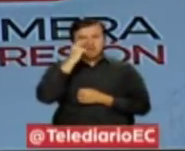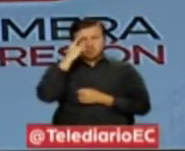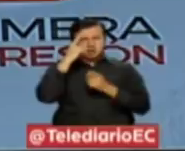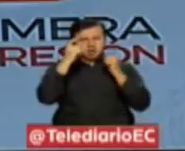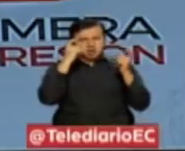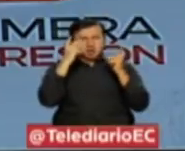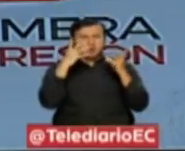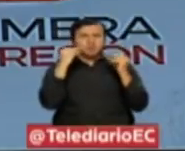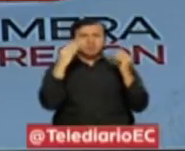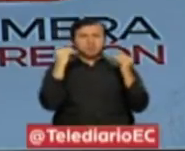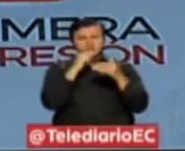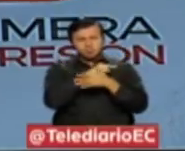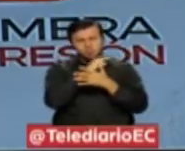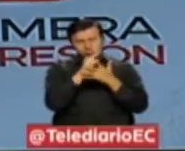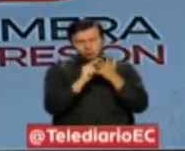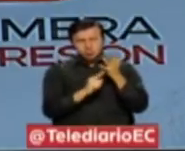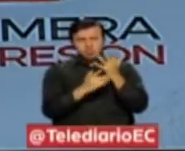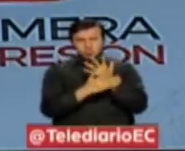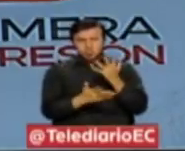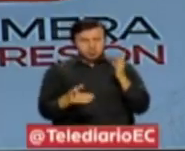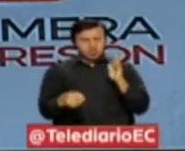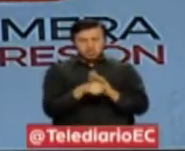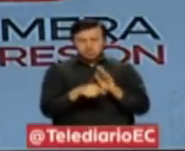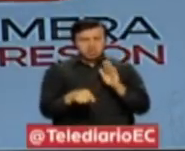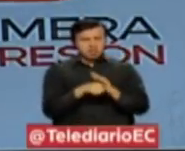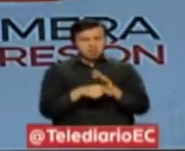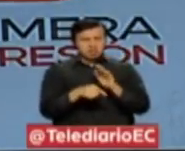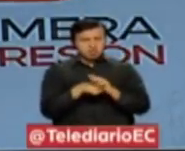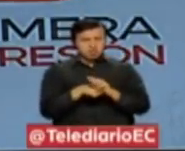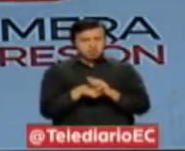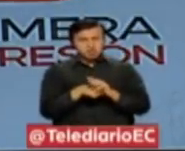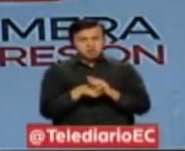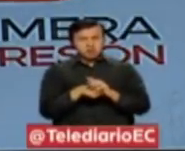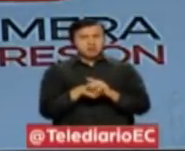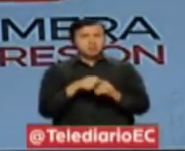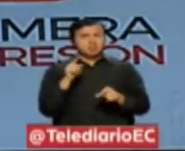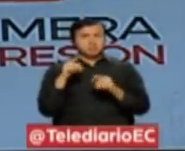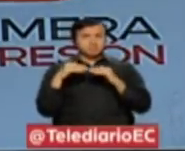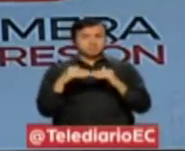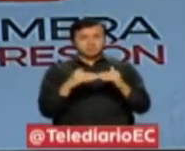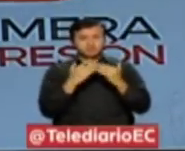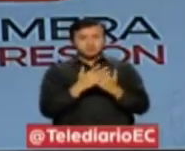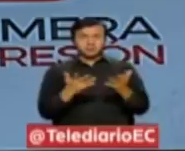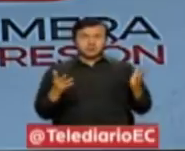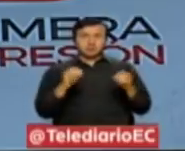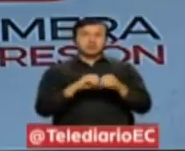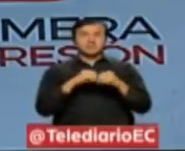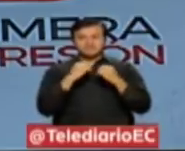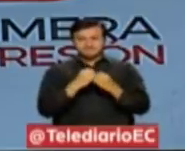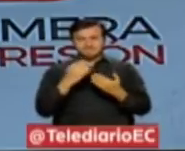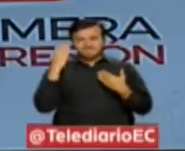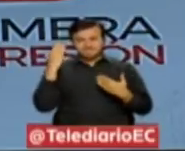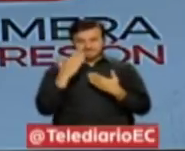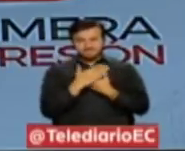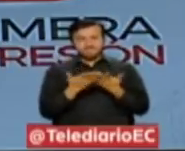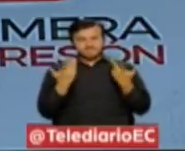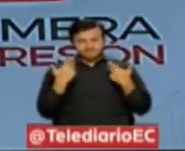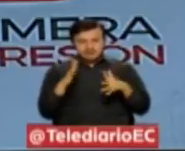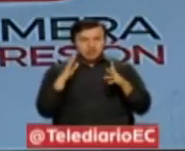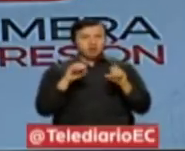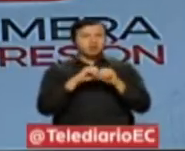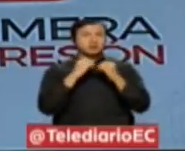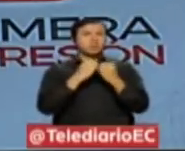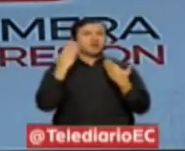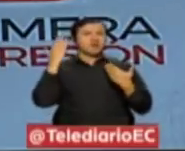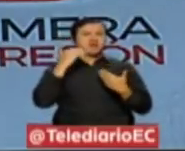una serie de circunstancias absolutamente negativas en términos del ejercicio de la democracia. Partidos políticos que se habían divorciado, que se